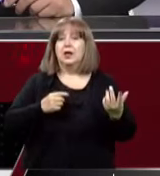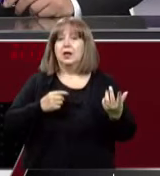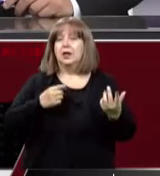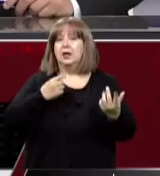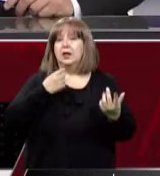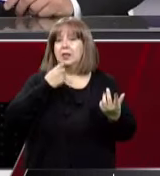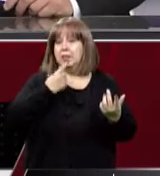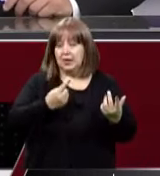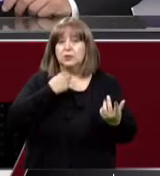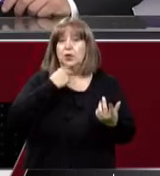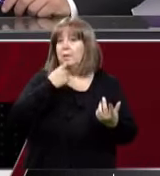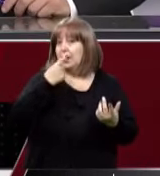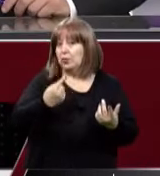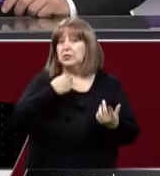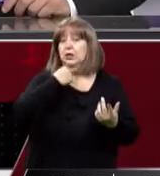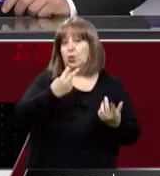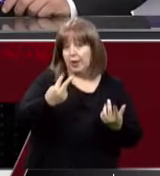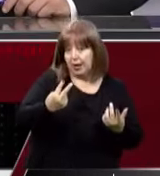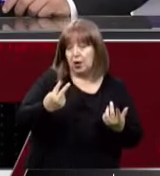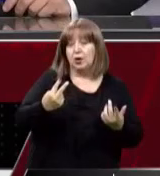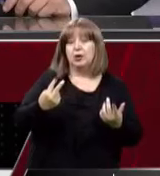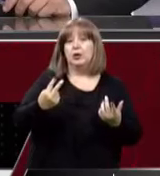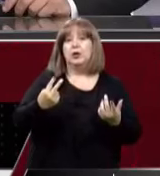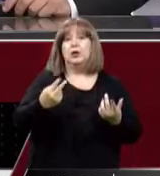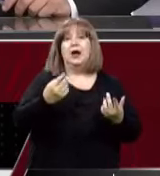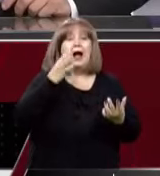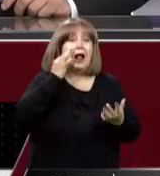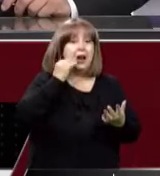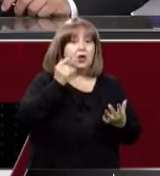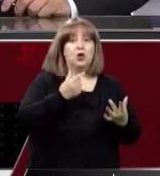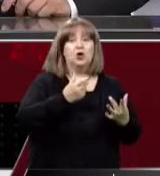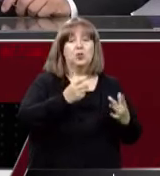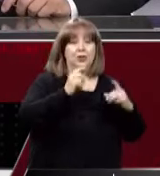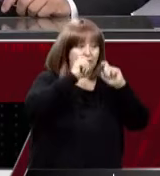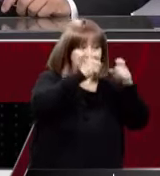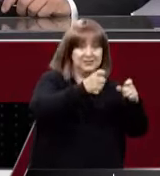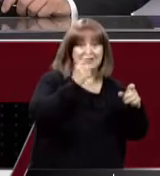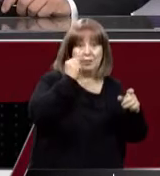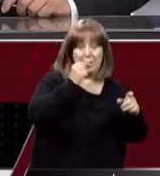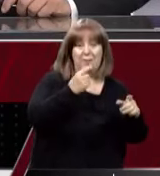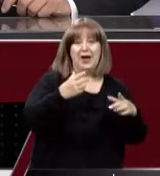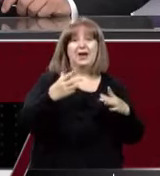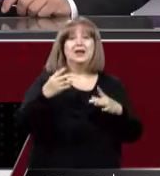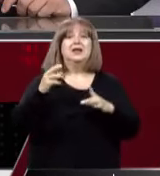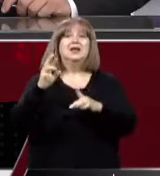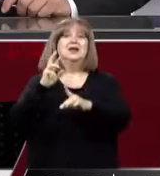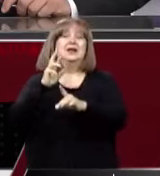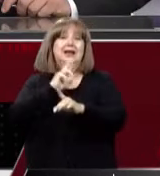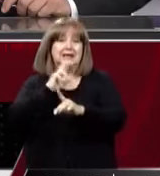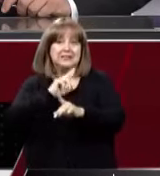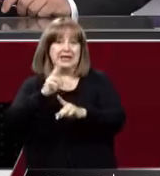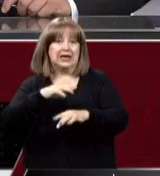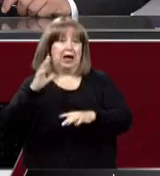con su papá en relación con Karen, ¿no? Si había sentido quizás algún destrato o